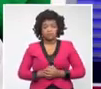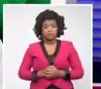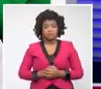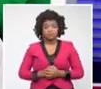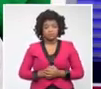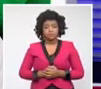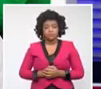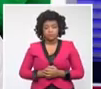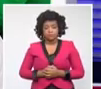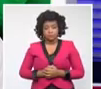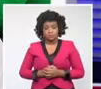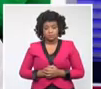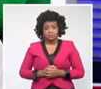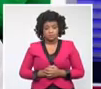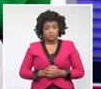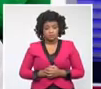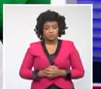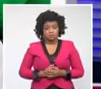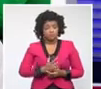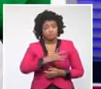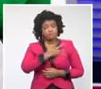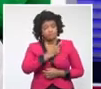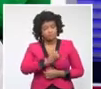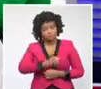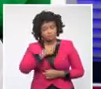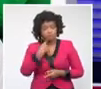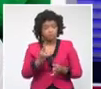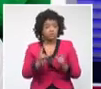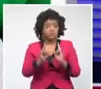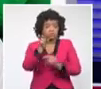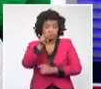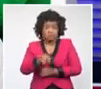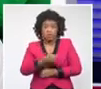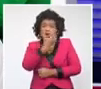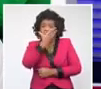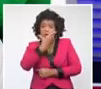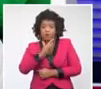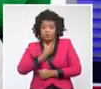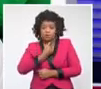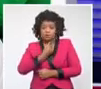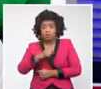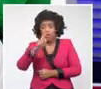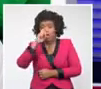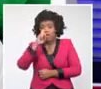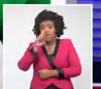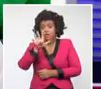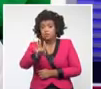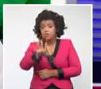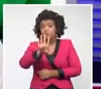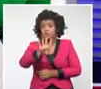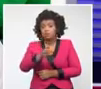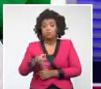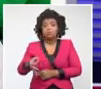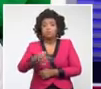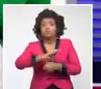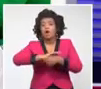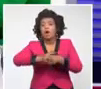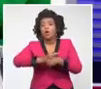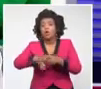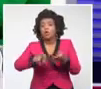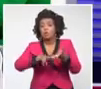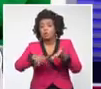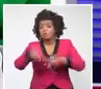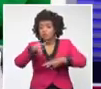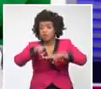Lamentamos el fallecimiento de una paciente joven, 54 años de edad, del municipio de Arroyo Naranjo, aquí en la provincia de La